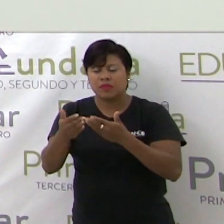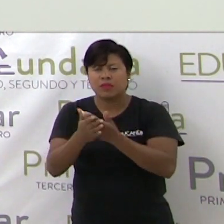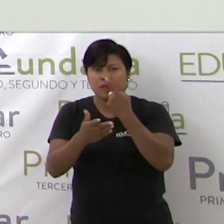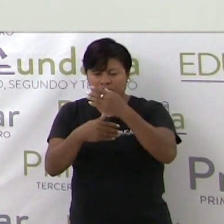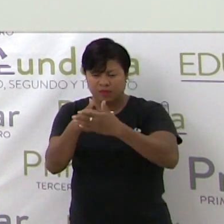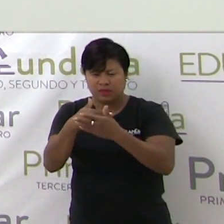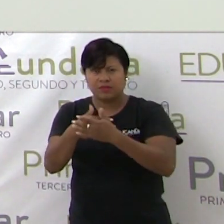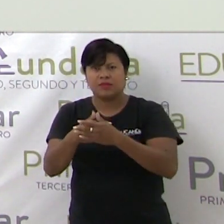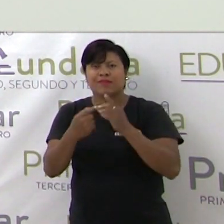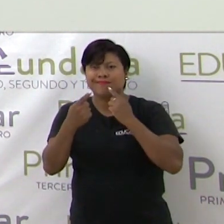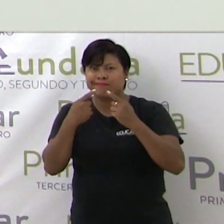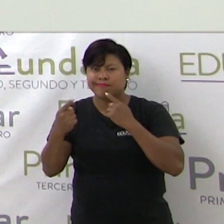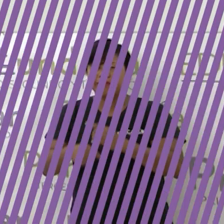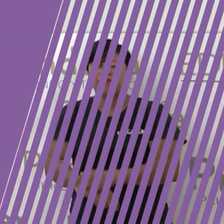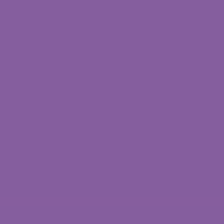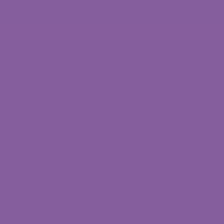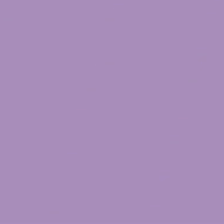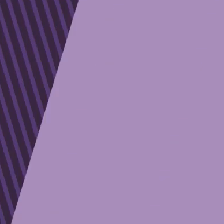siguiente tertulia?